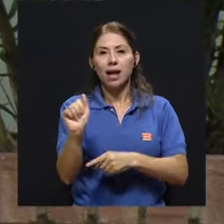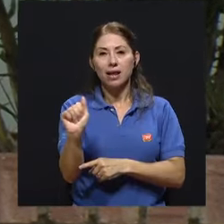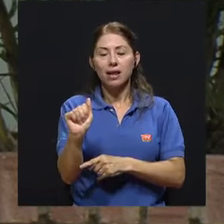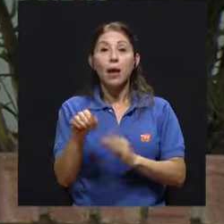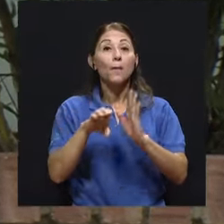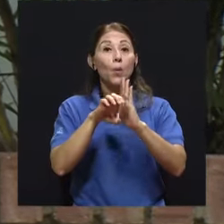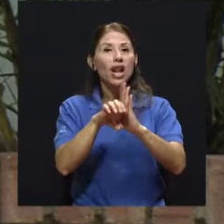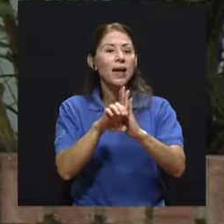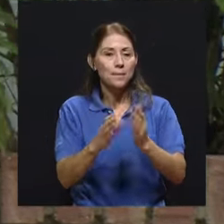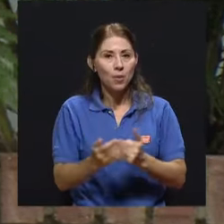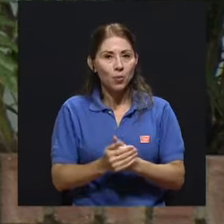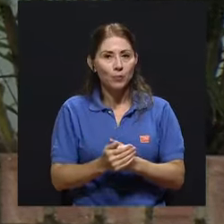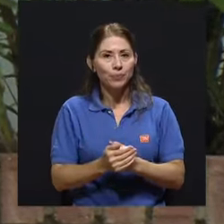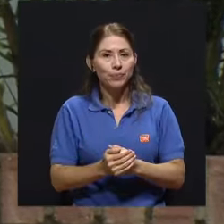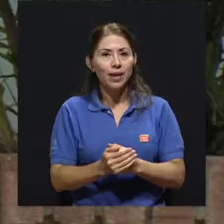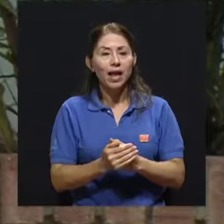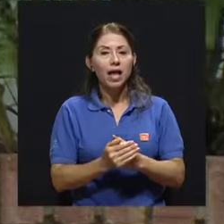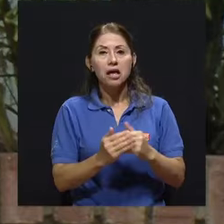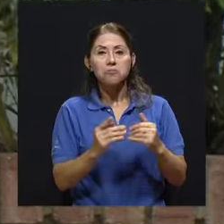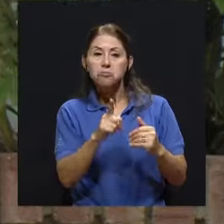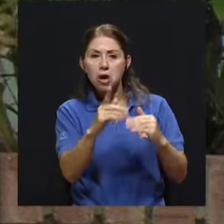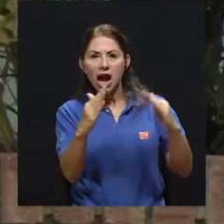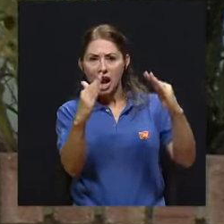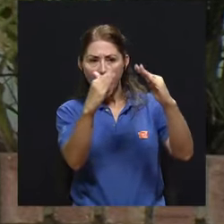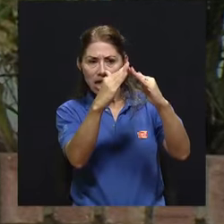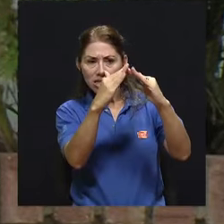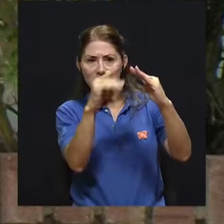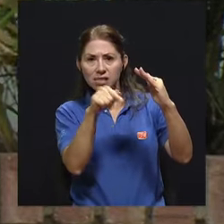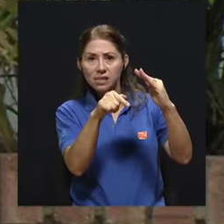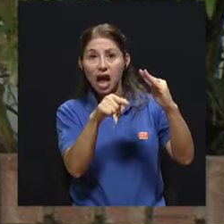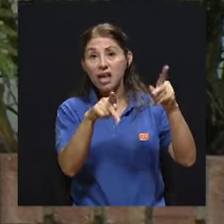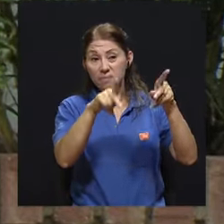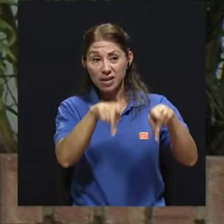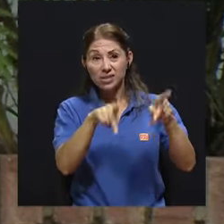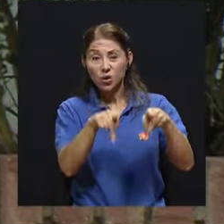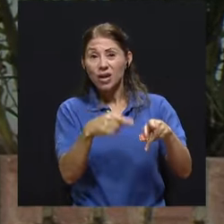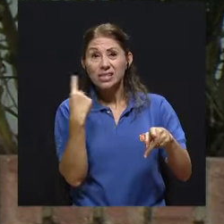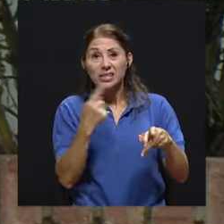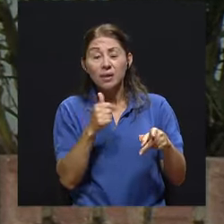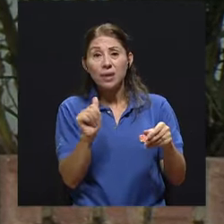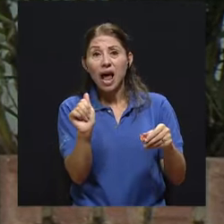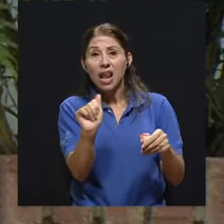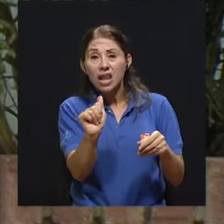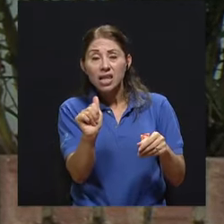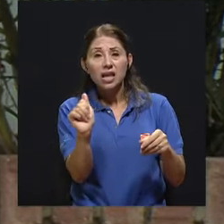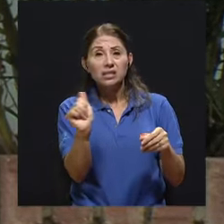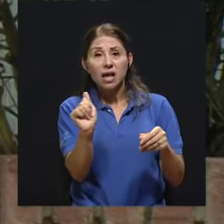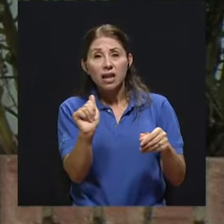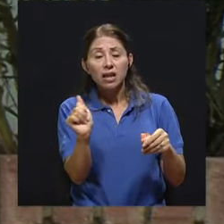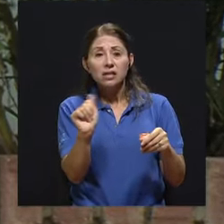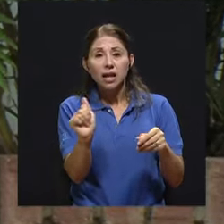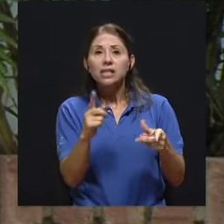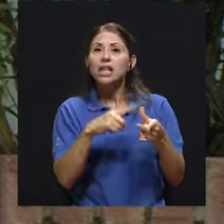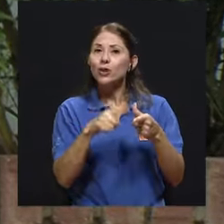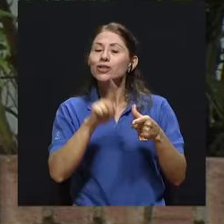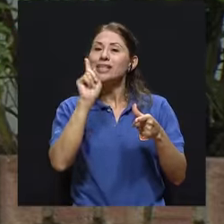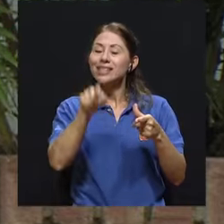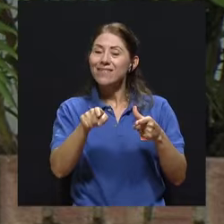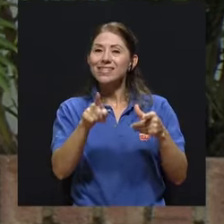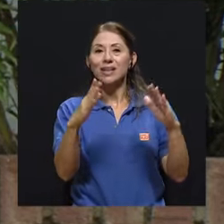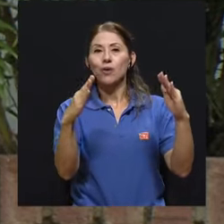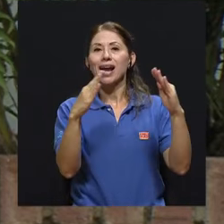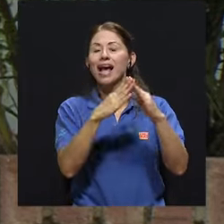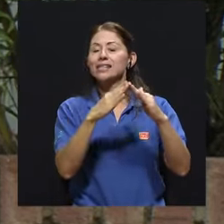en las casas en donde haya personas que padecen de alergias frecuentes, pues hay que ventilarlas muy bien. Tratar